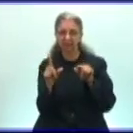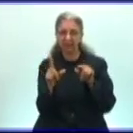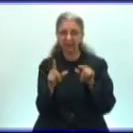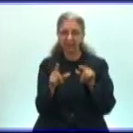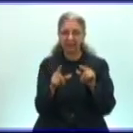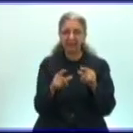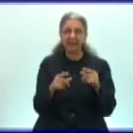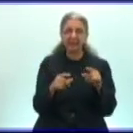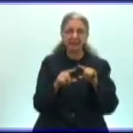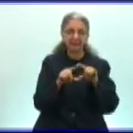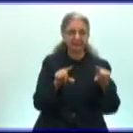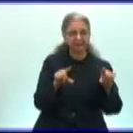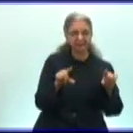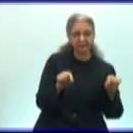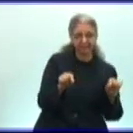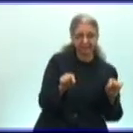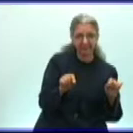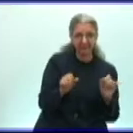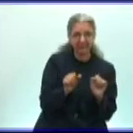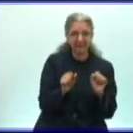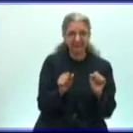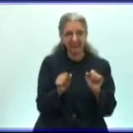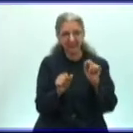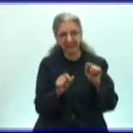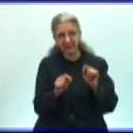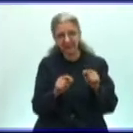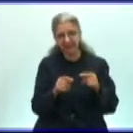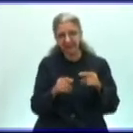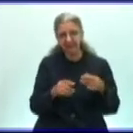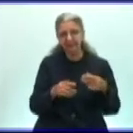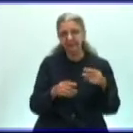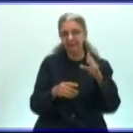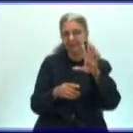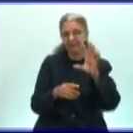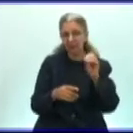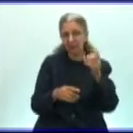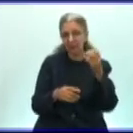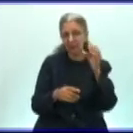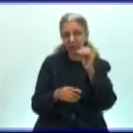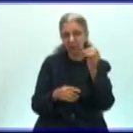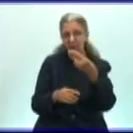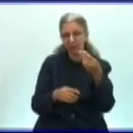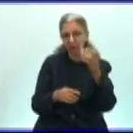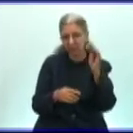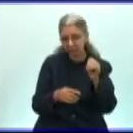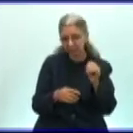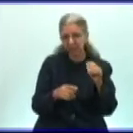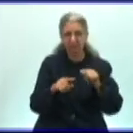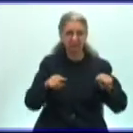una resistencia de 50 ohms, y por supuesto los conductores.